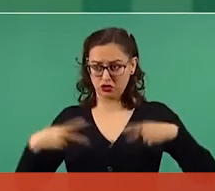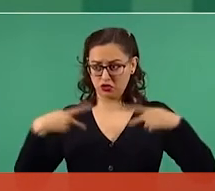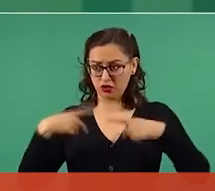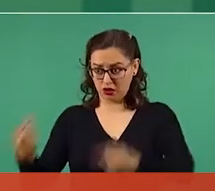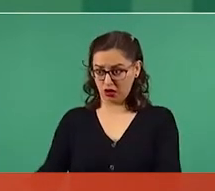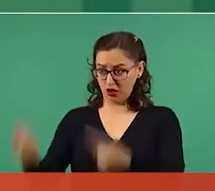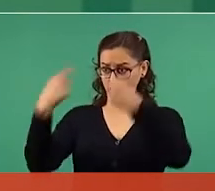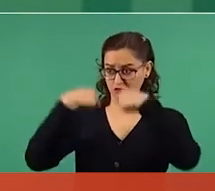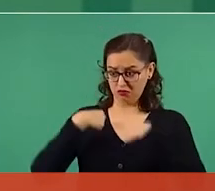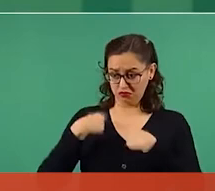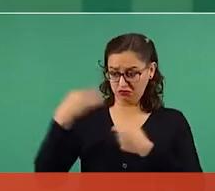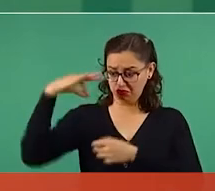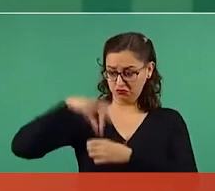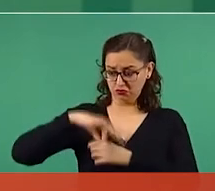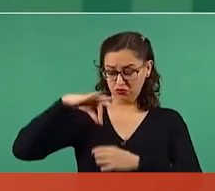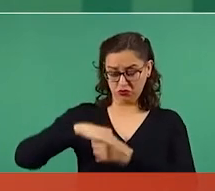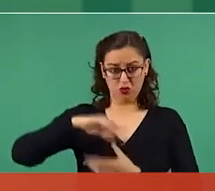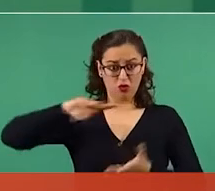y